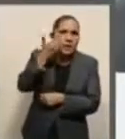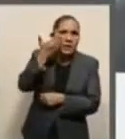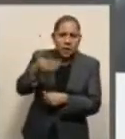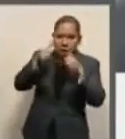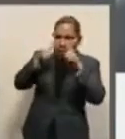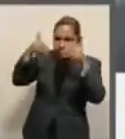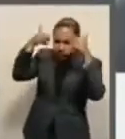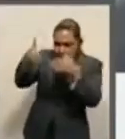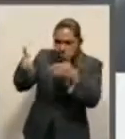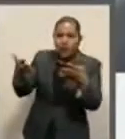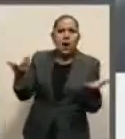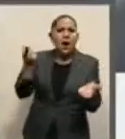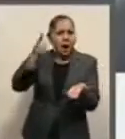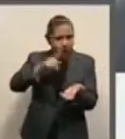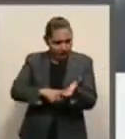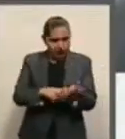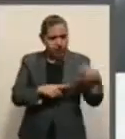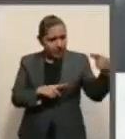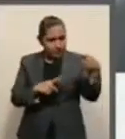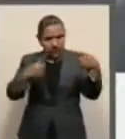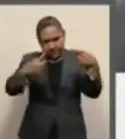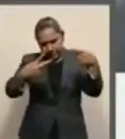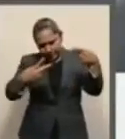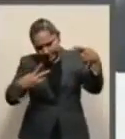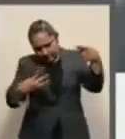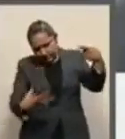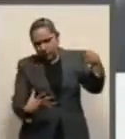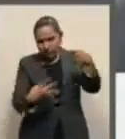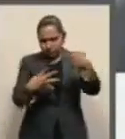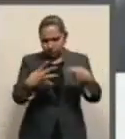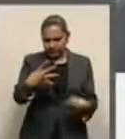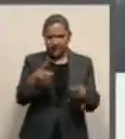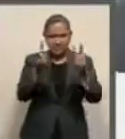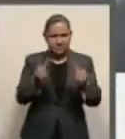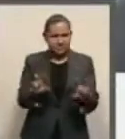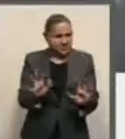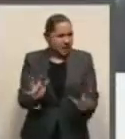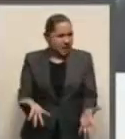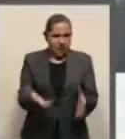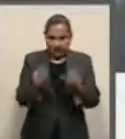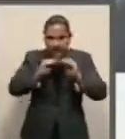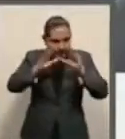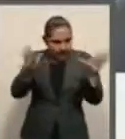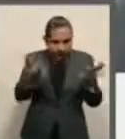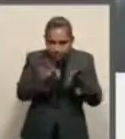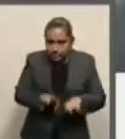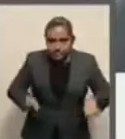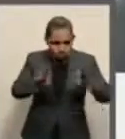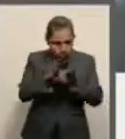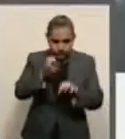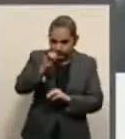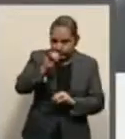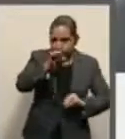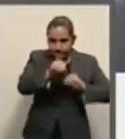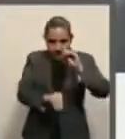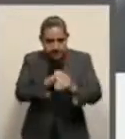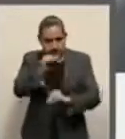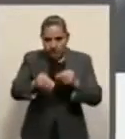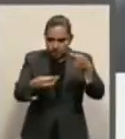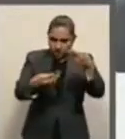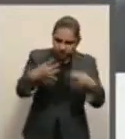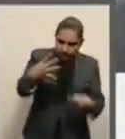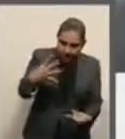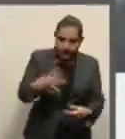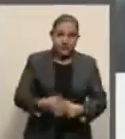y es de la mayor importancia pero aquí también se ha dicho que dentro de los órganos de la fiscalía